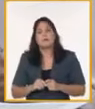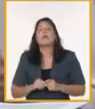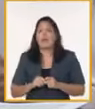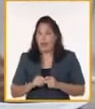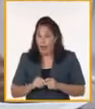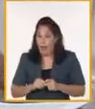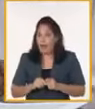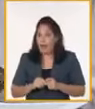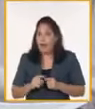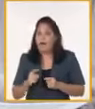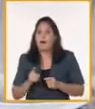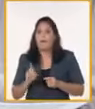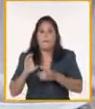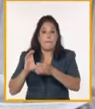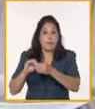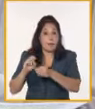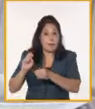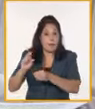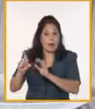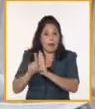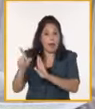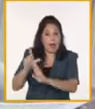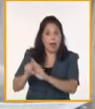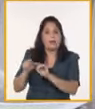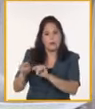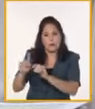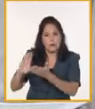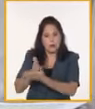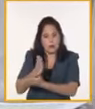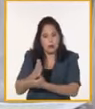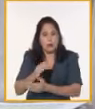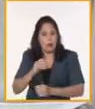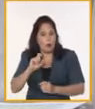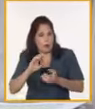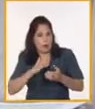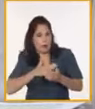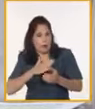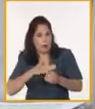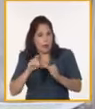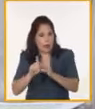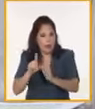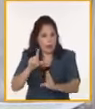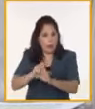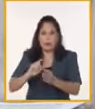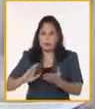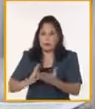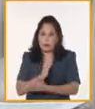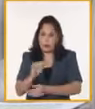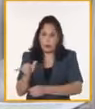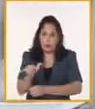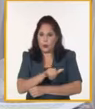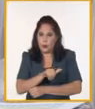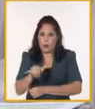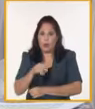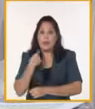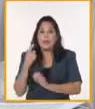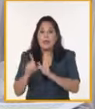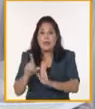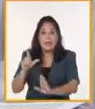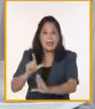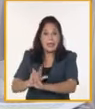sea Estatal o sea privado porque la legalidad vuelvo a repetir es ajena al socialismo y